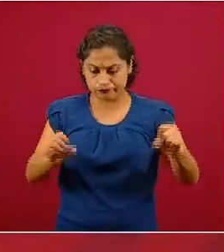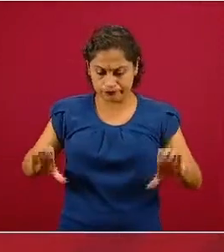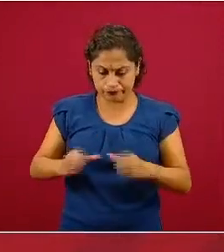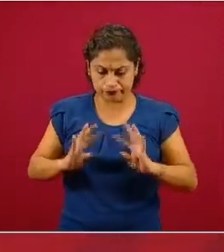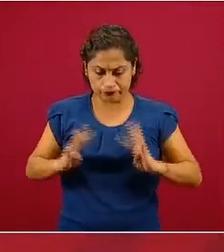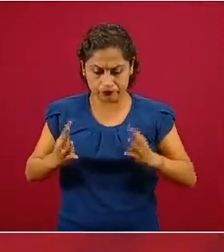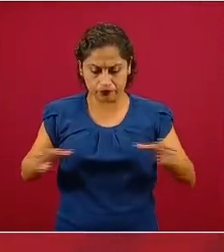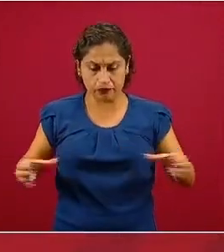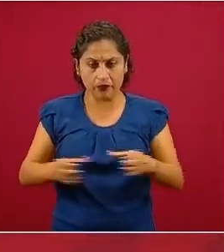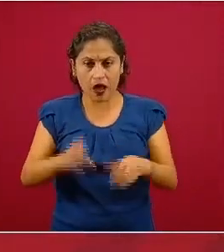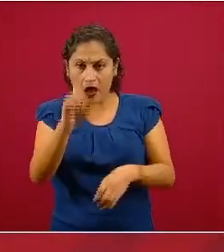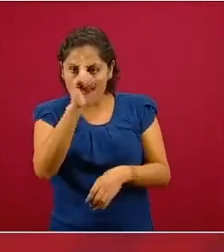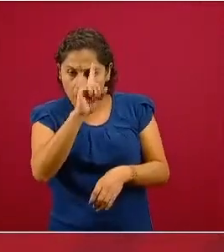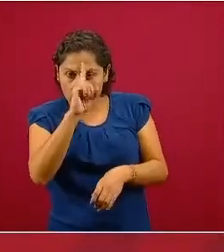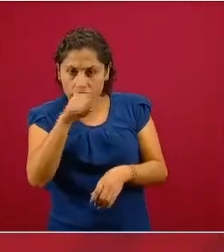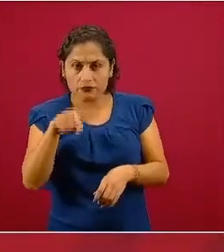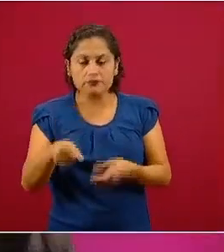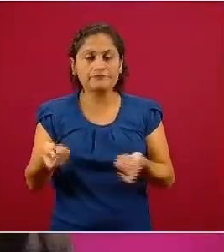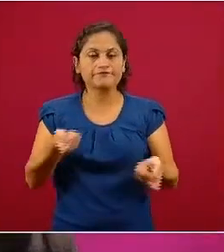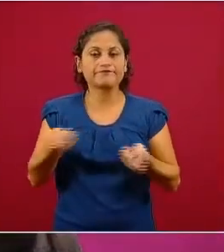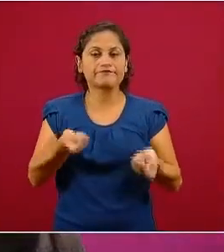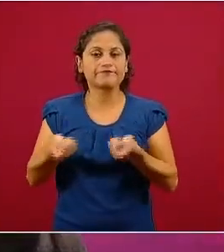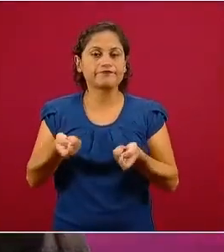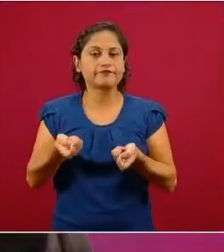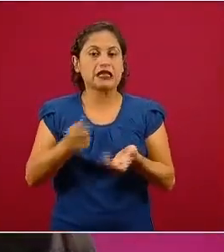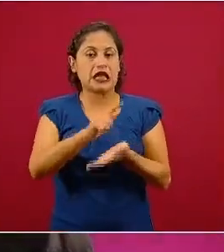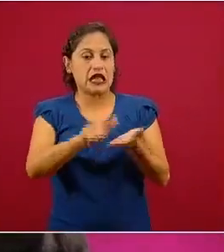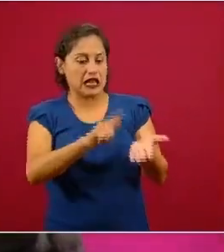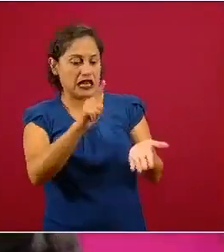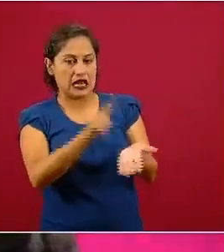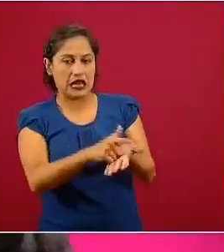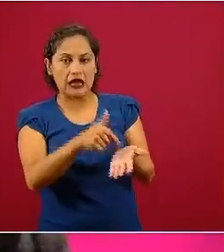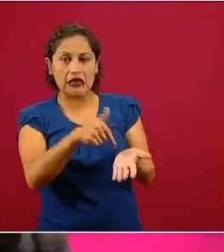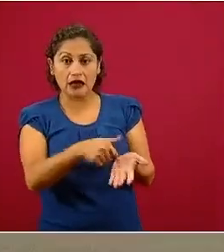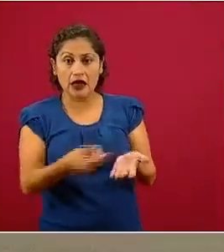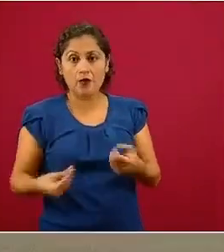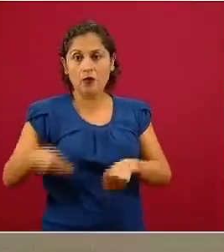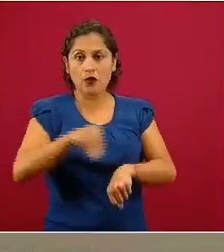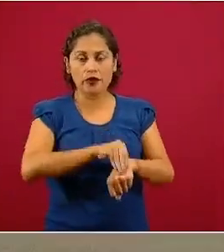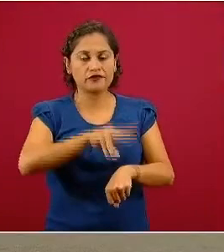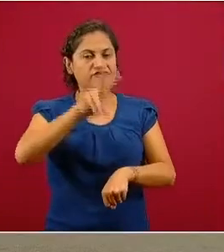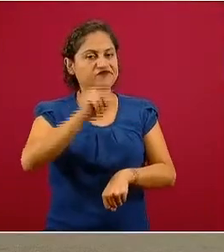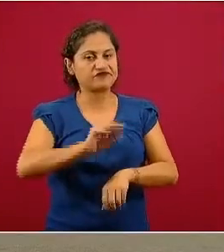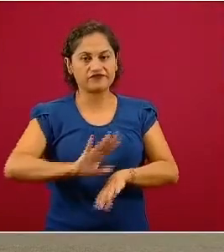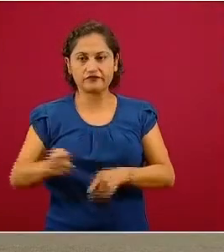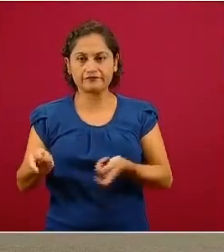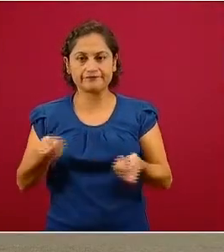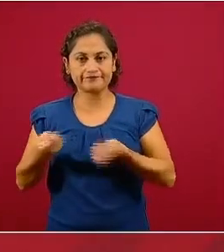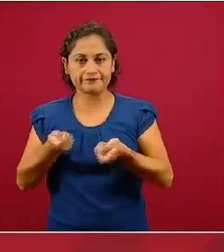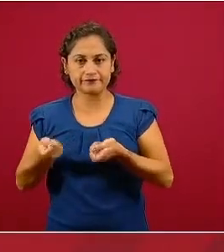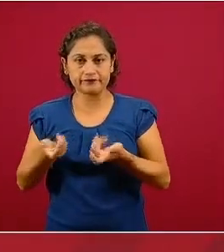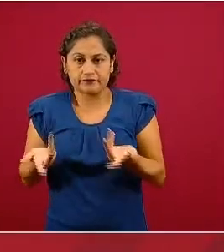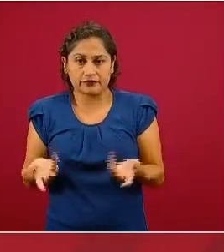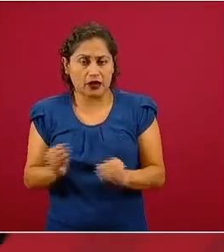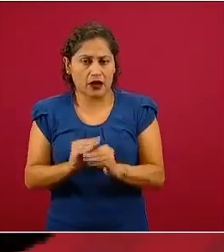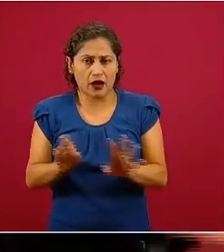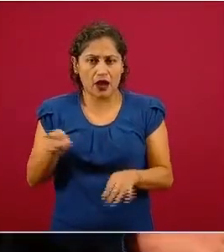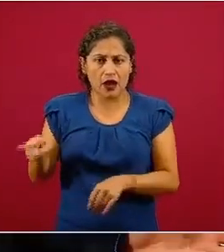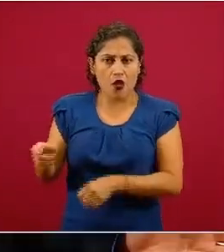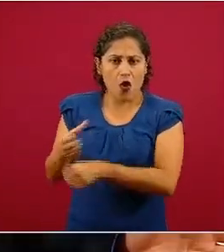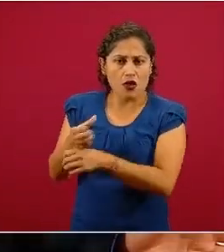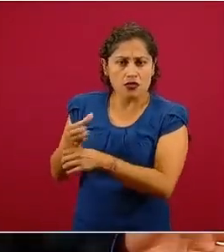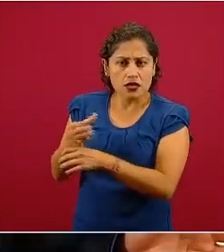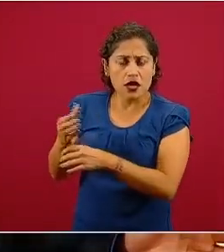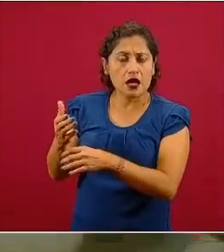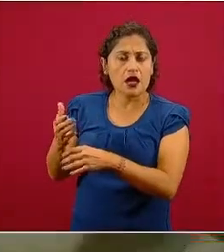estas programas o políticas fuera puesto en marcha. A pesar de que la evidencia científica ya existía,